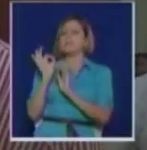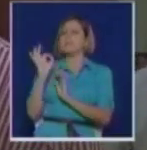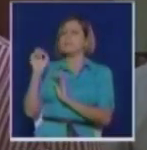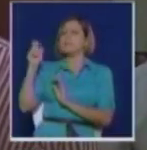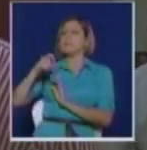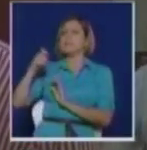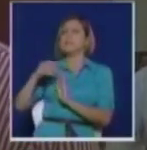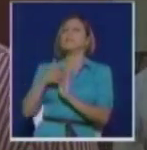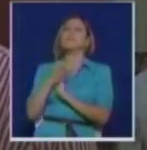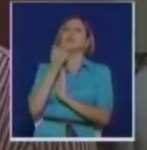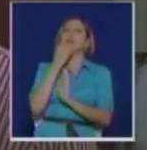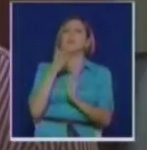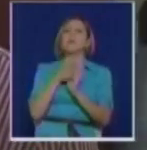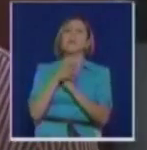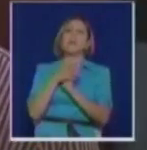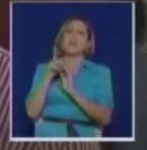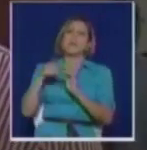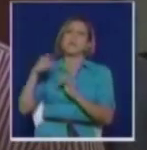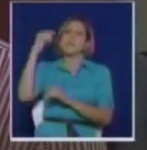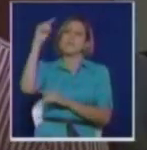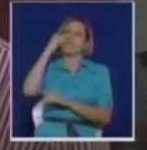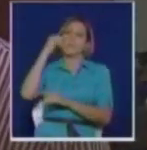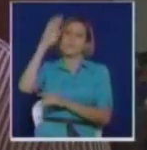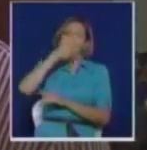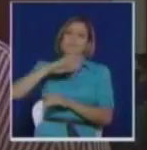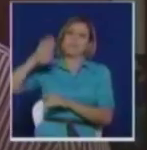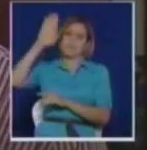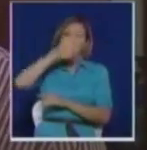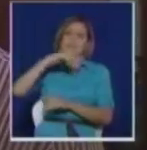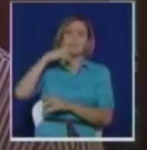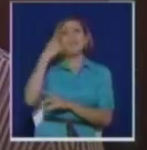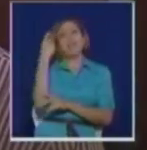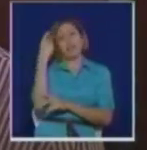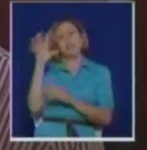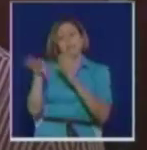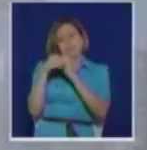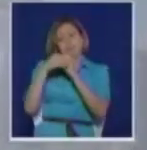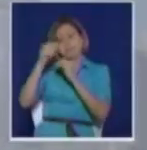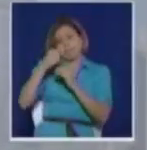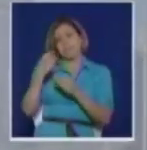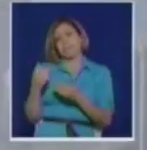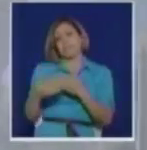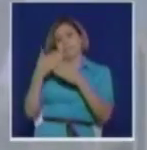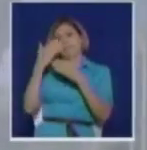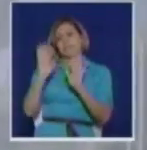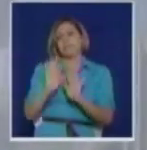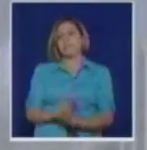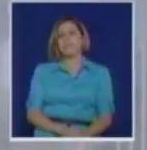por ejemplo, que comparativo con el nivel nacional, no sin decir que nos falta todavía por mejorar.